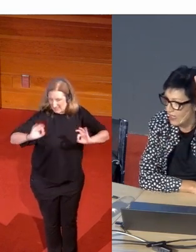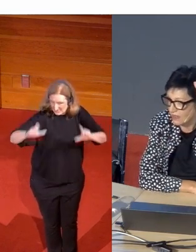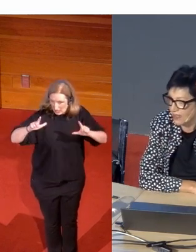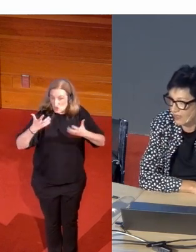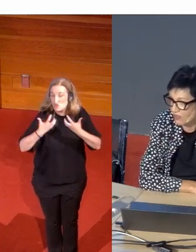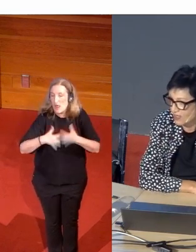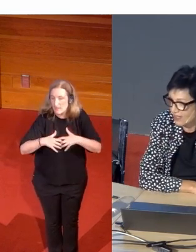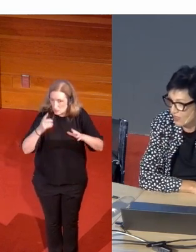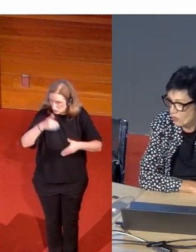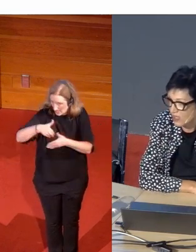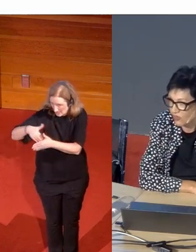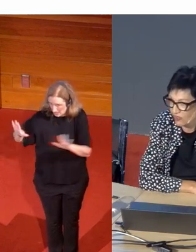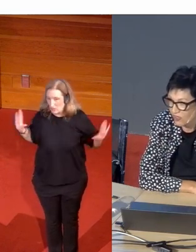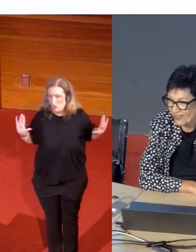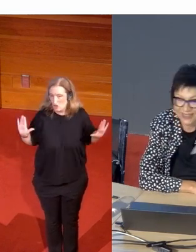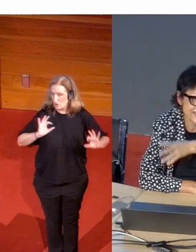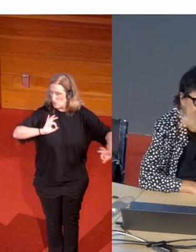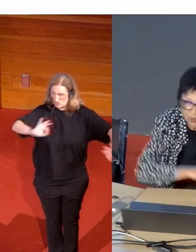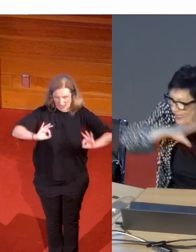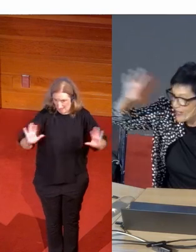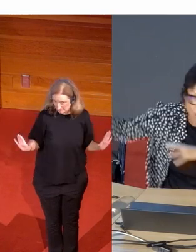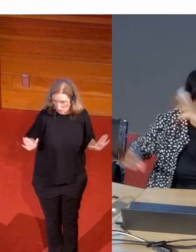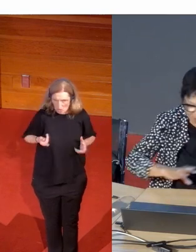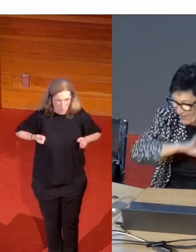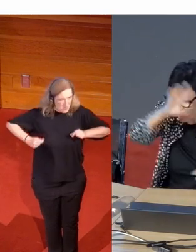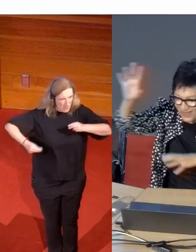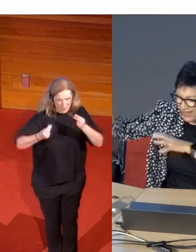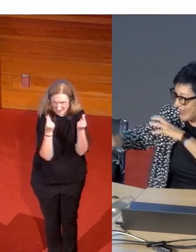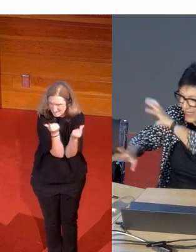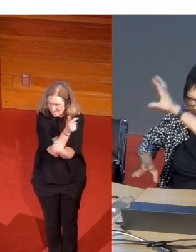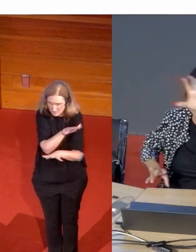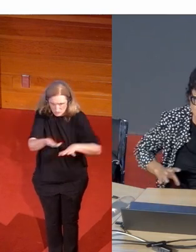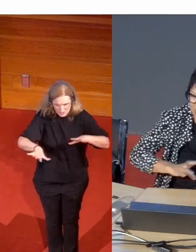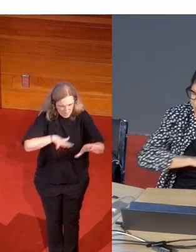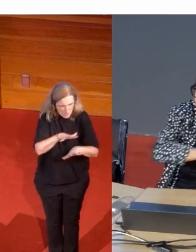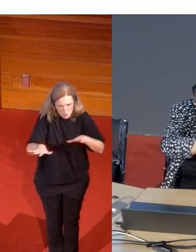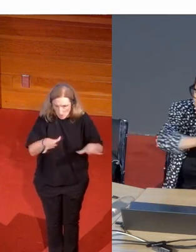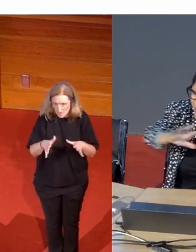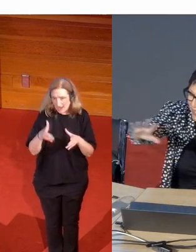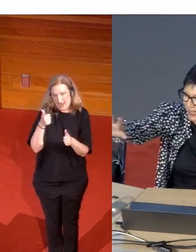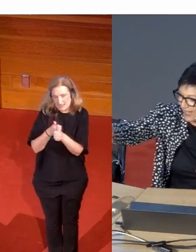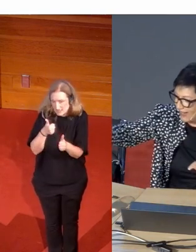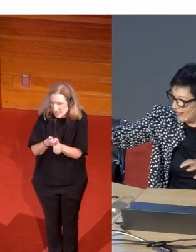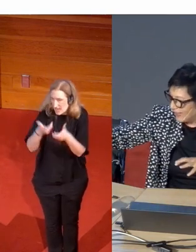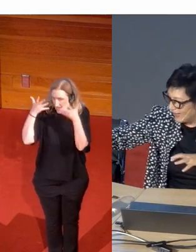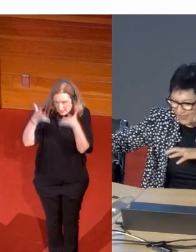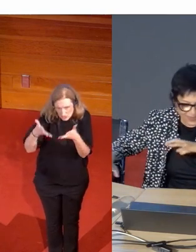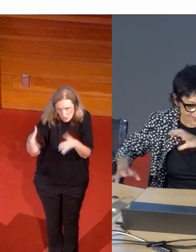industria las elecciones en Estados Unidos O sea el dinero que se mueve en equipos en asesores